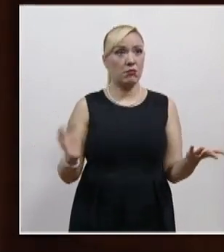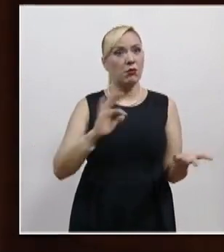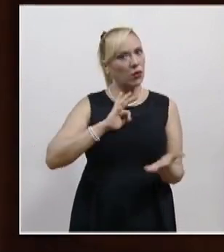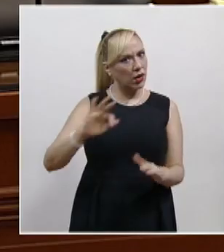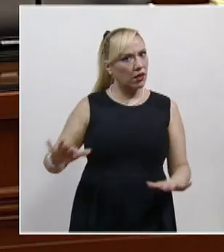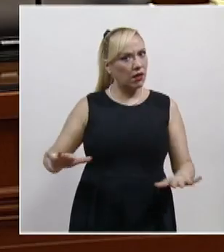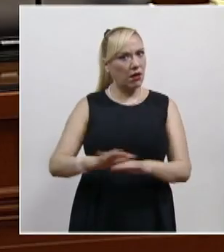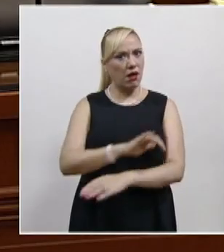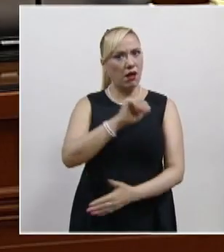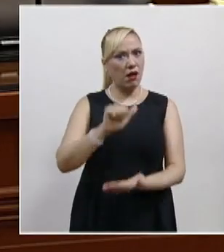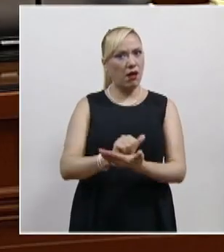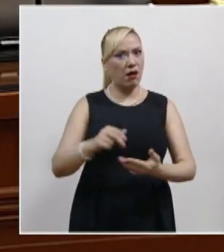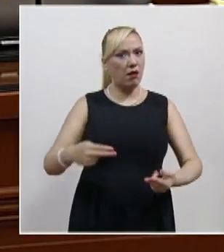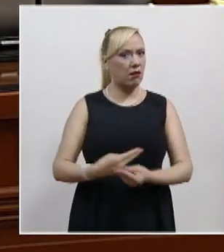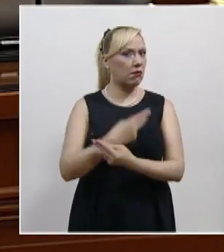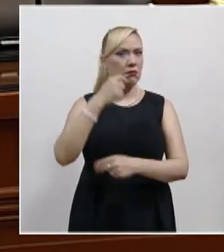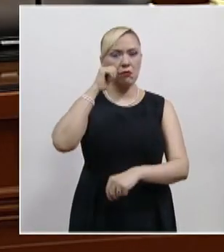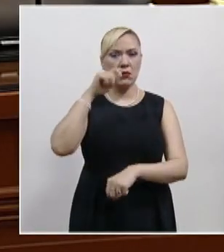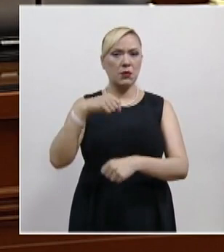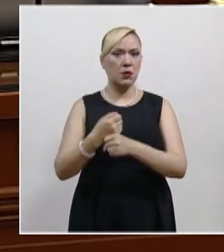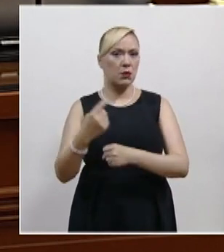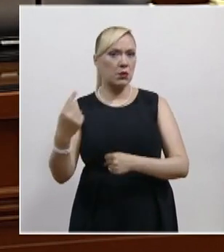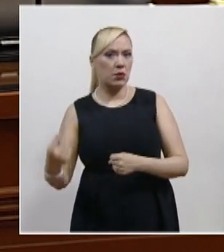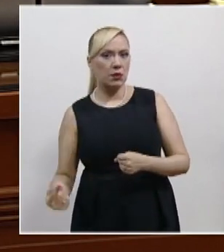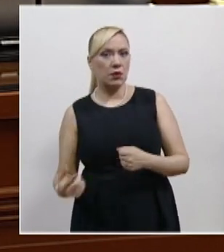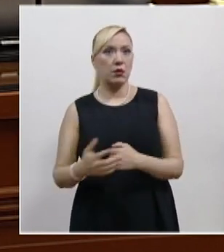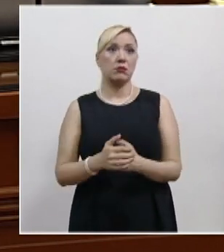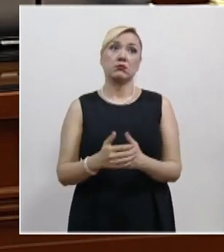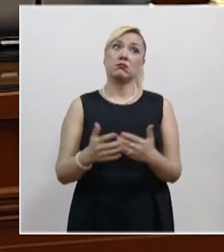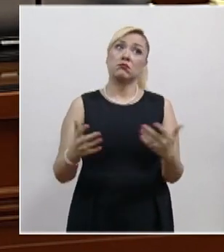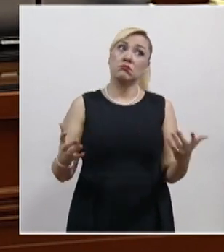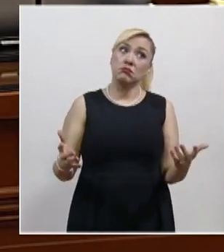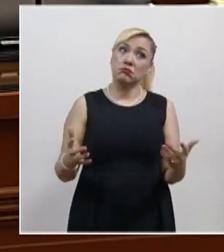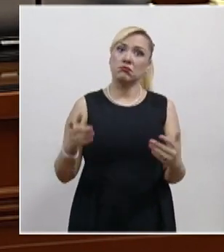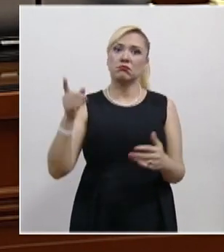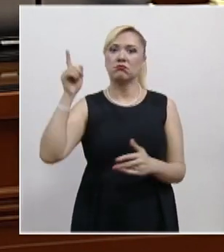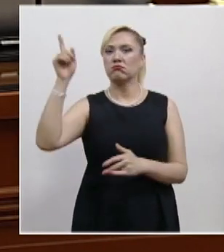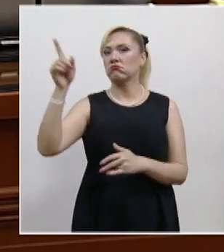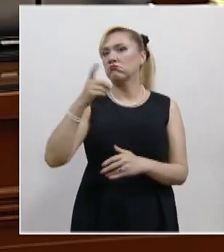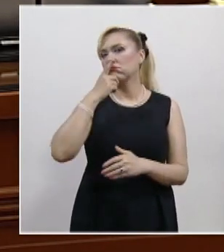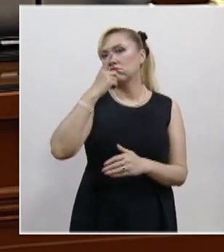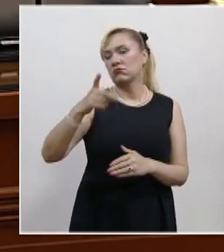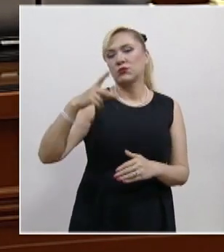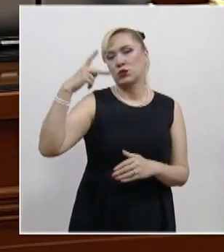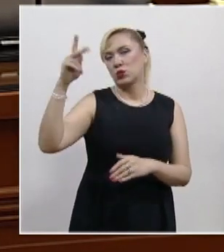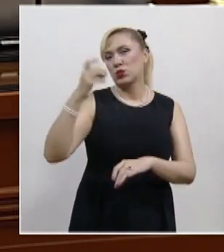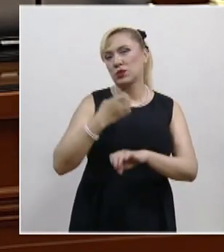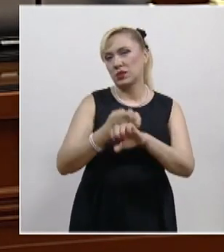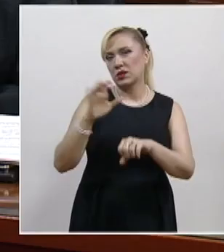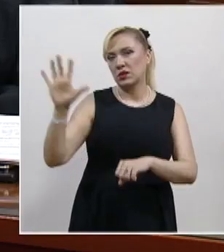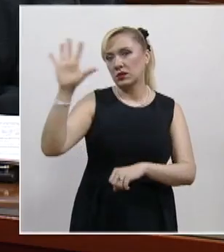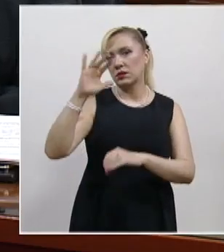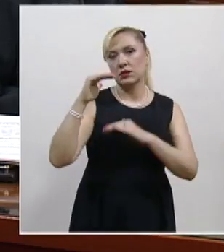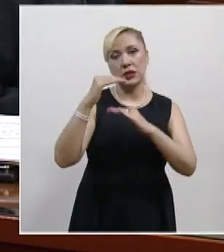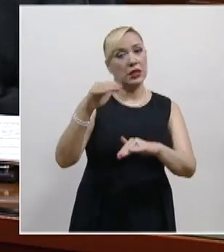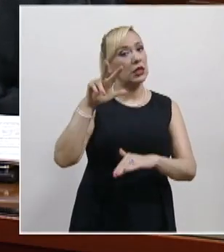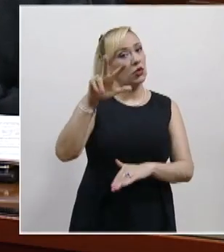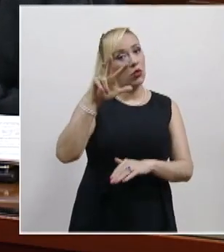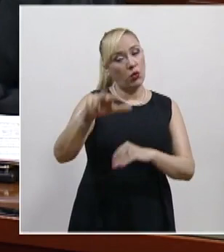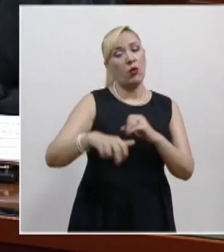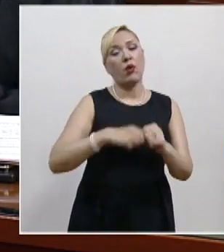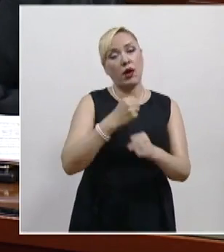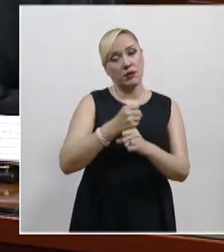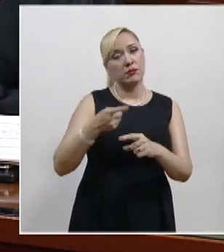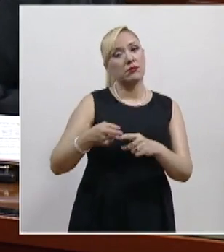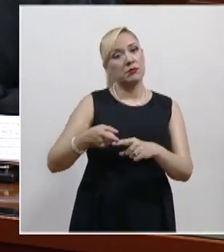invalidadas fueron del Código Civil del Estado de México, donde la restricción de edad para solicitar el acta de nacimiento rectificada eran los 18 años, y